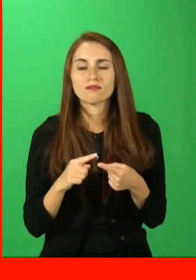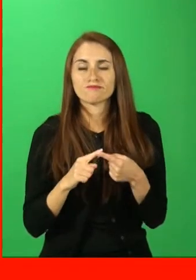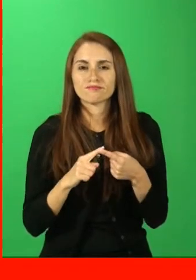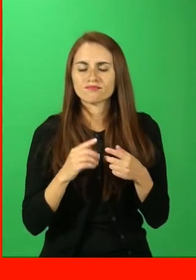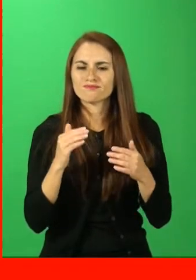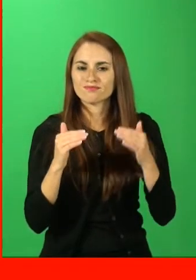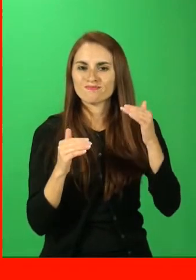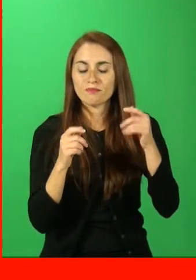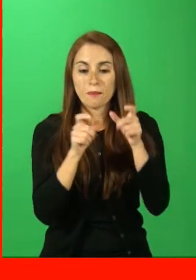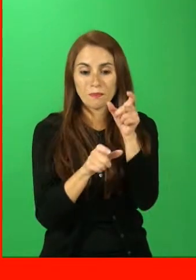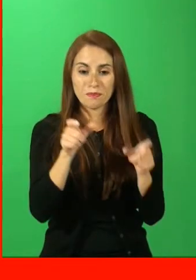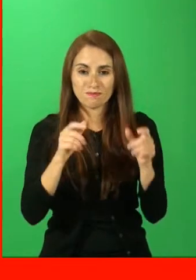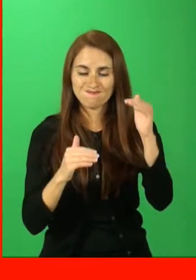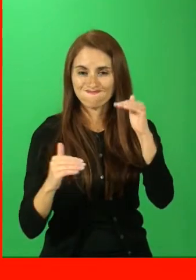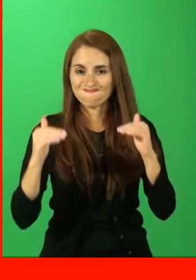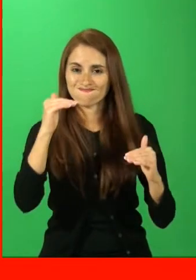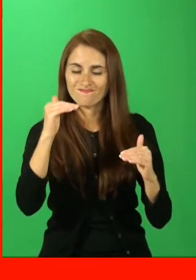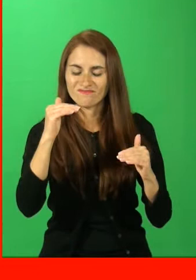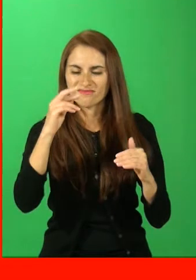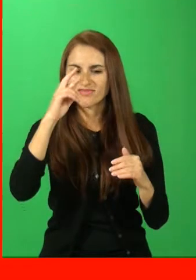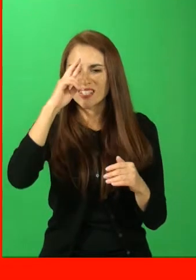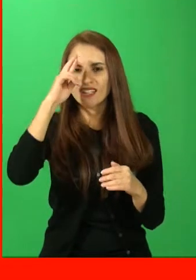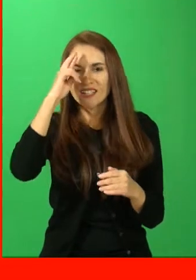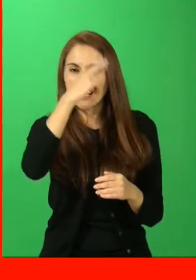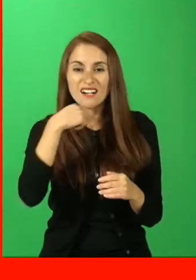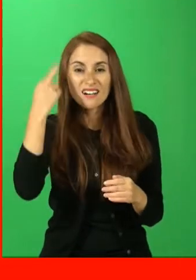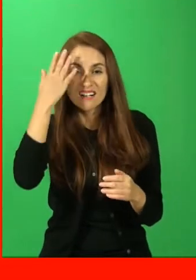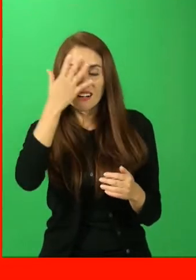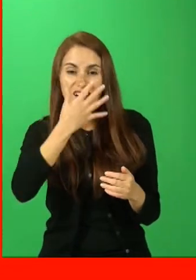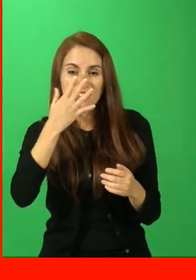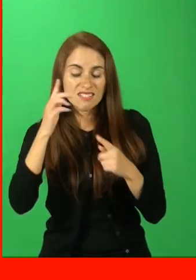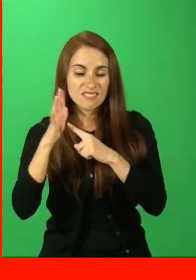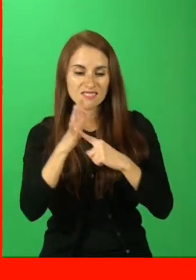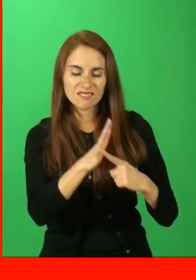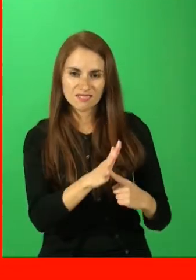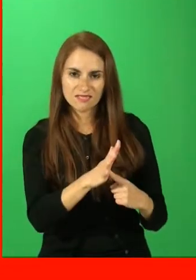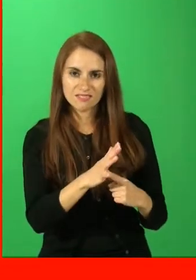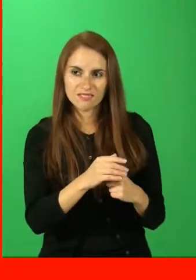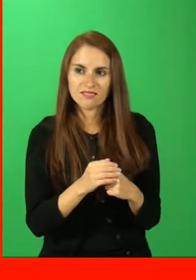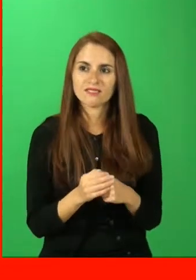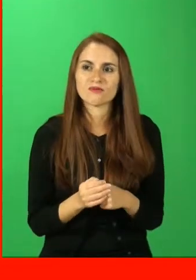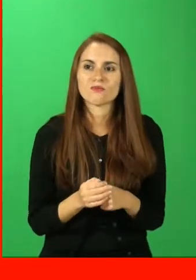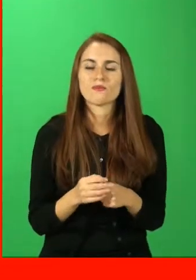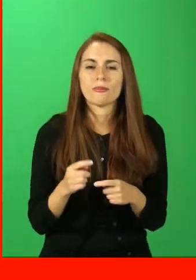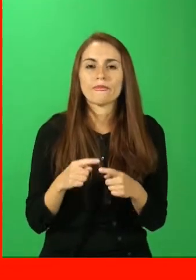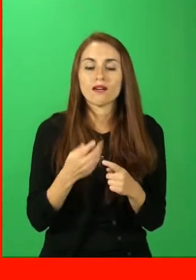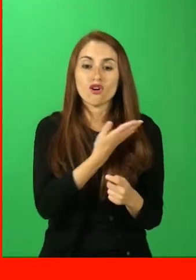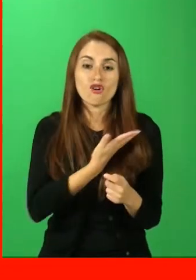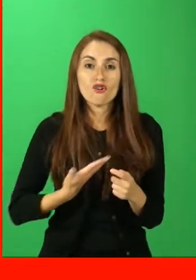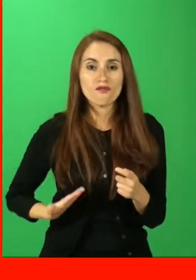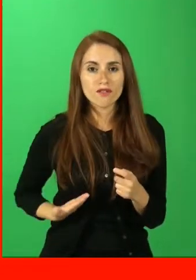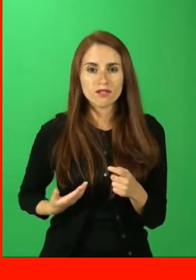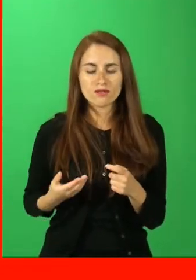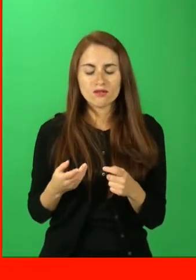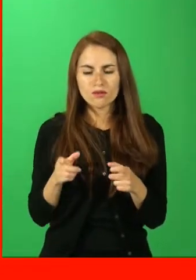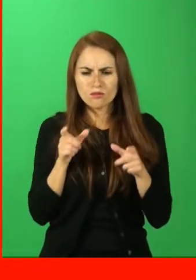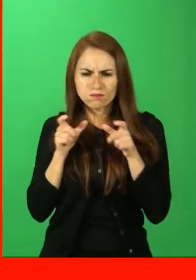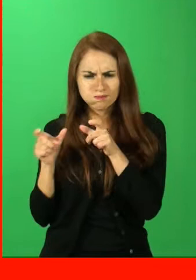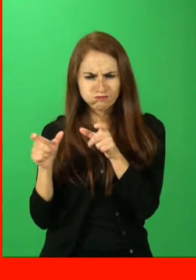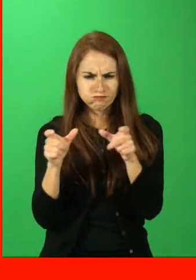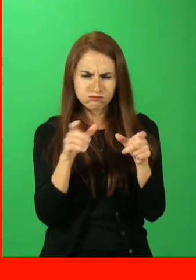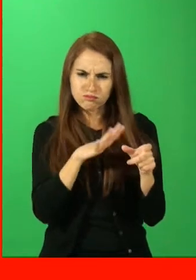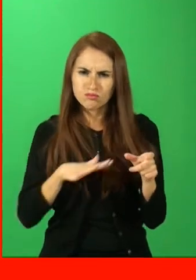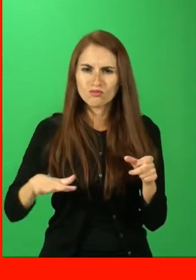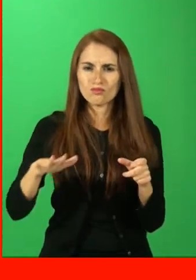desigualdad o racismo. El Estado controla todo, organiza todo, dirige todo. Por lo tanto, la persona no tiene